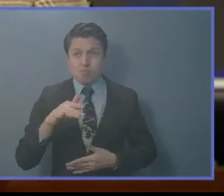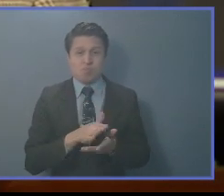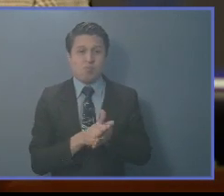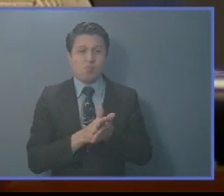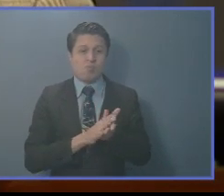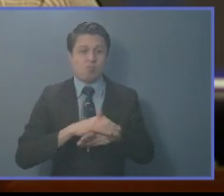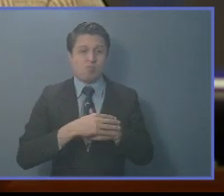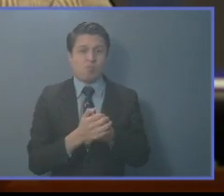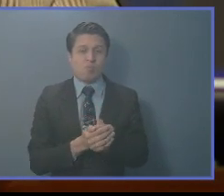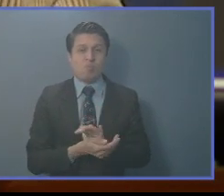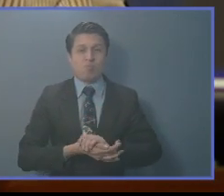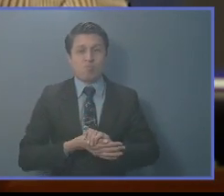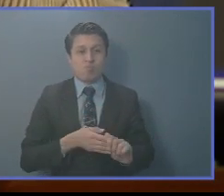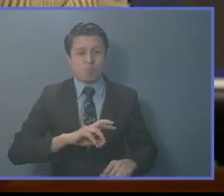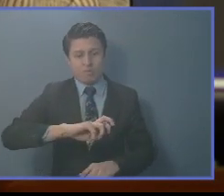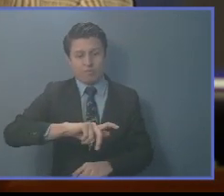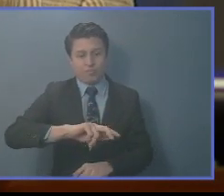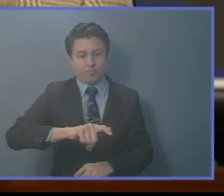manos. Si no